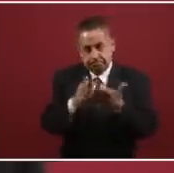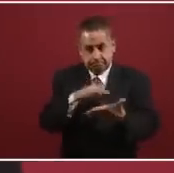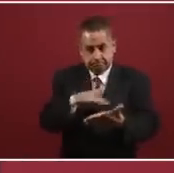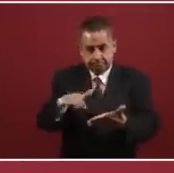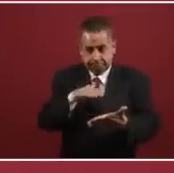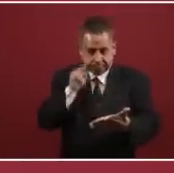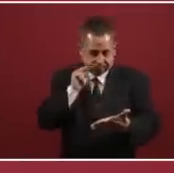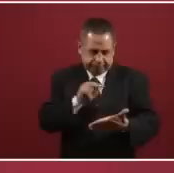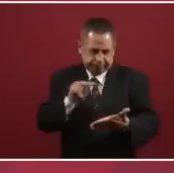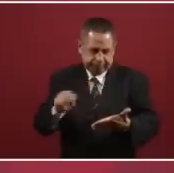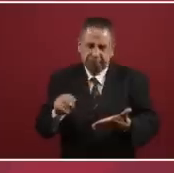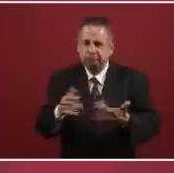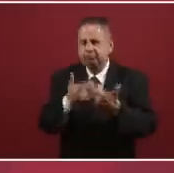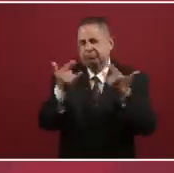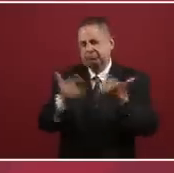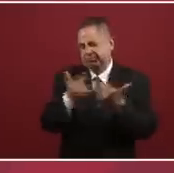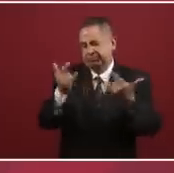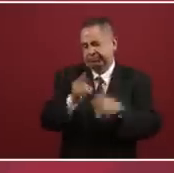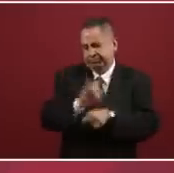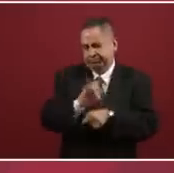en la novela cuenta